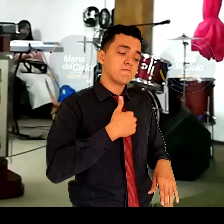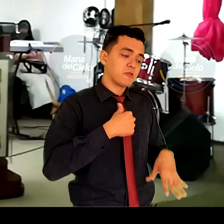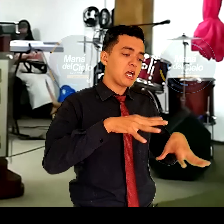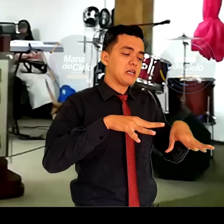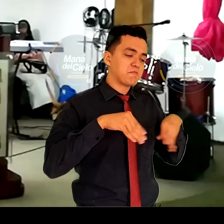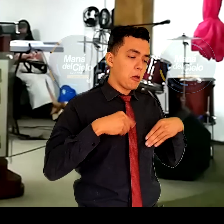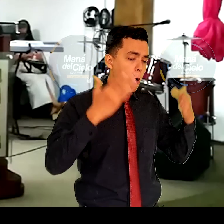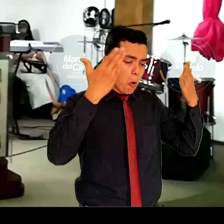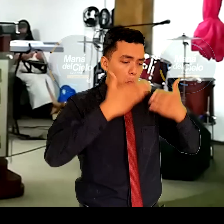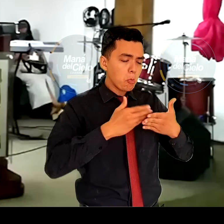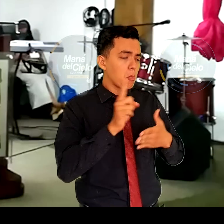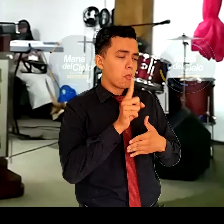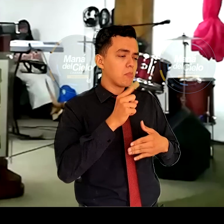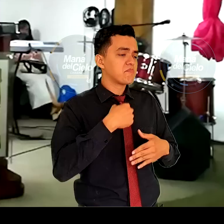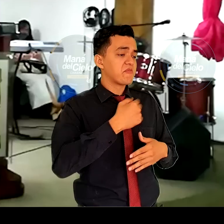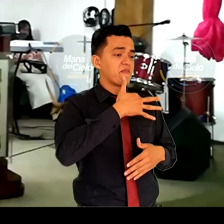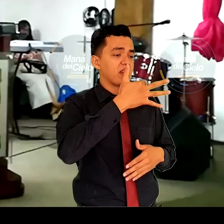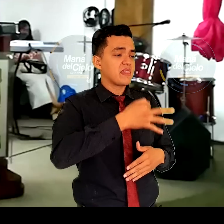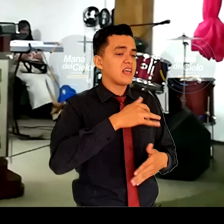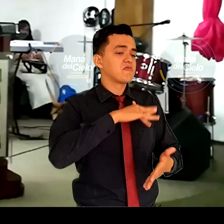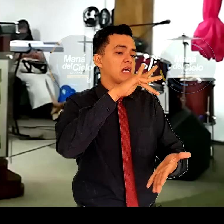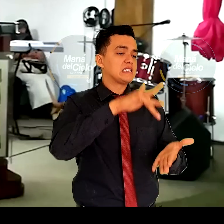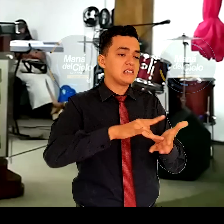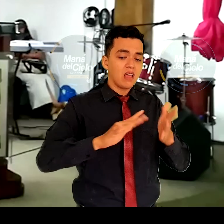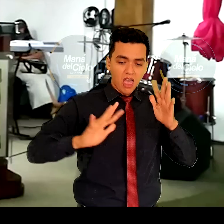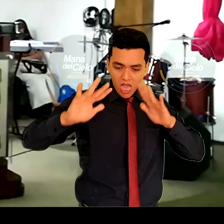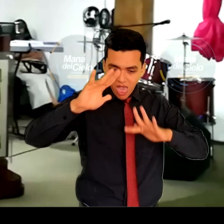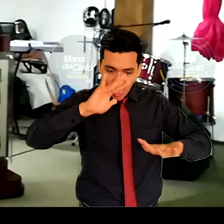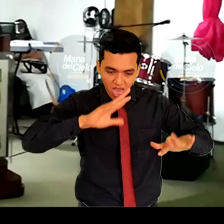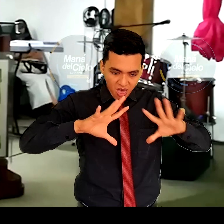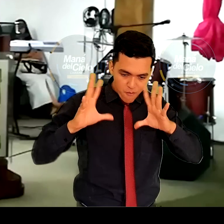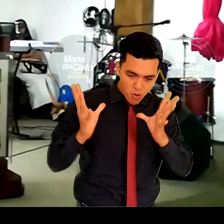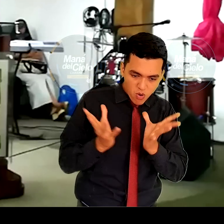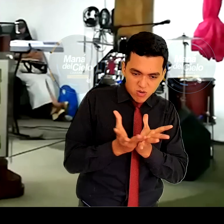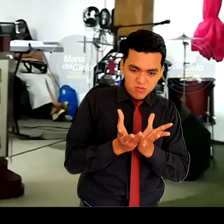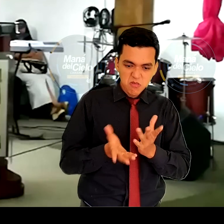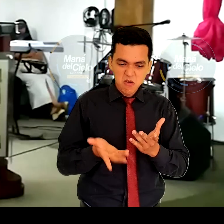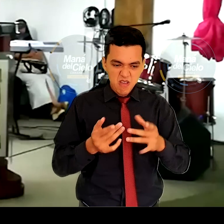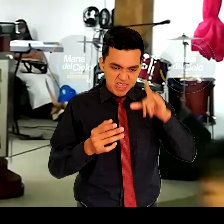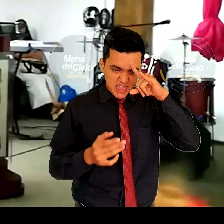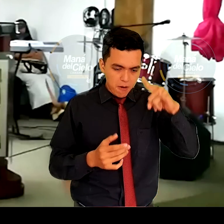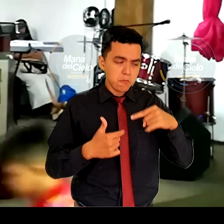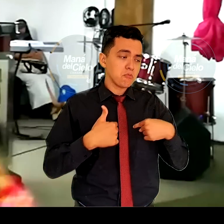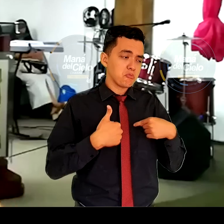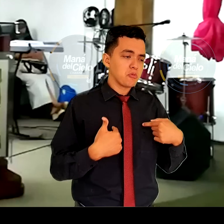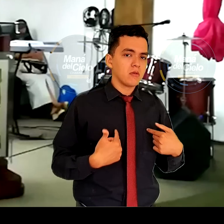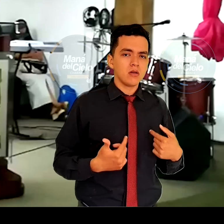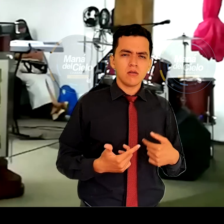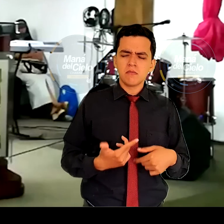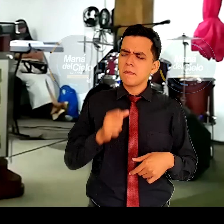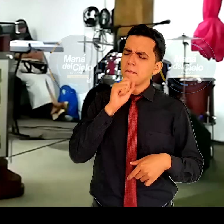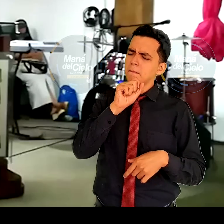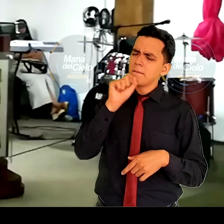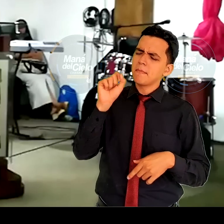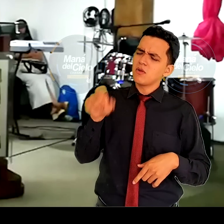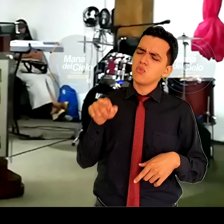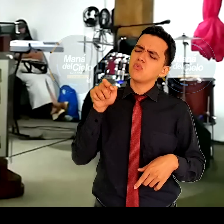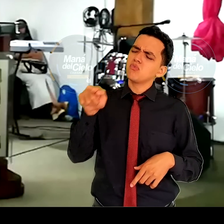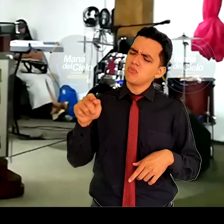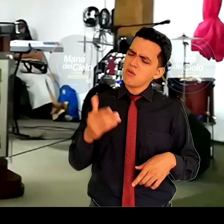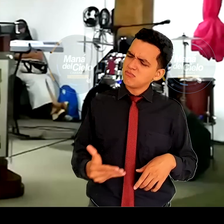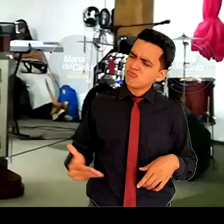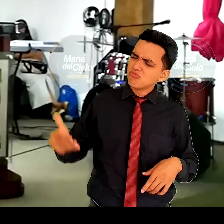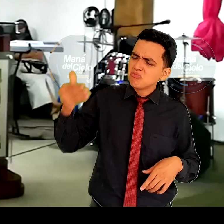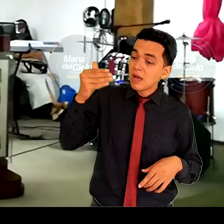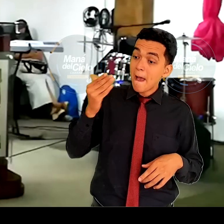y no lo oculto ni se lo niego a nadie. Yo le dije: bueno, pero te voy a hacer una pregunta. Si tú, habiendo sido criada en la iglesia,